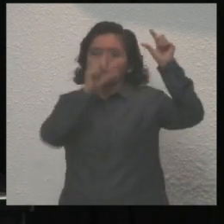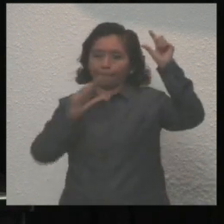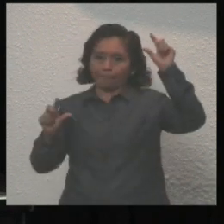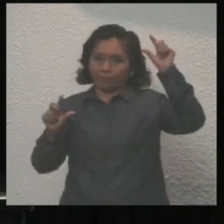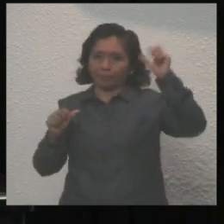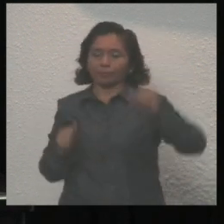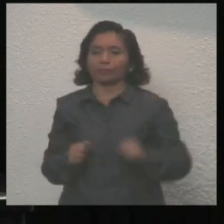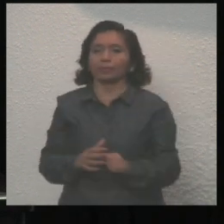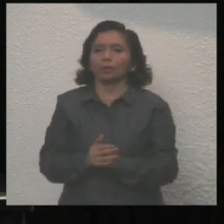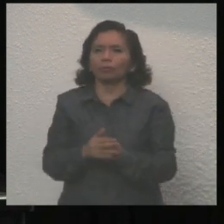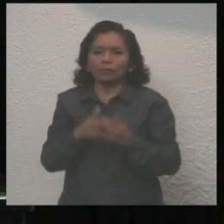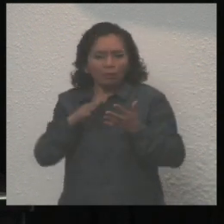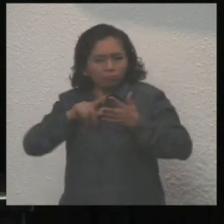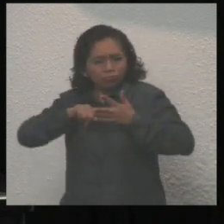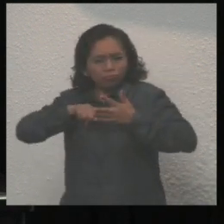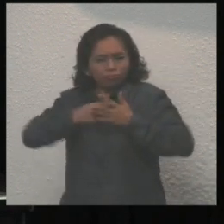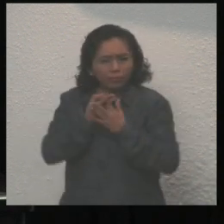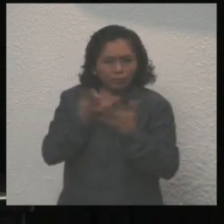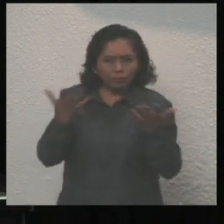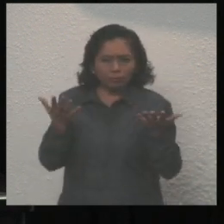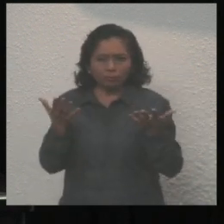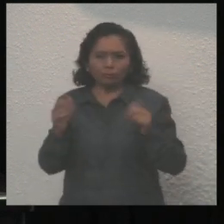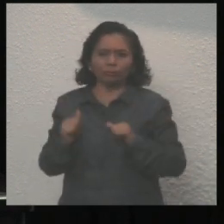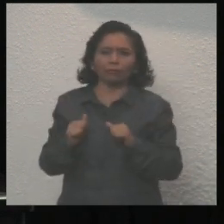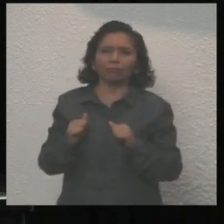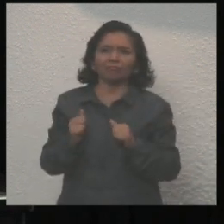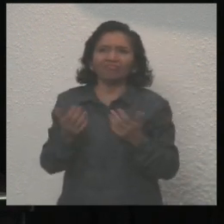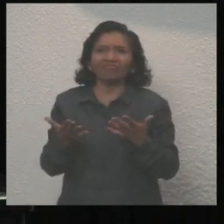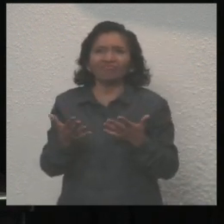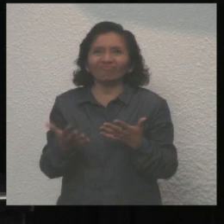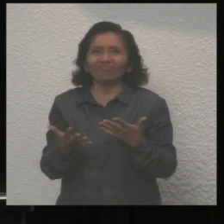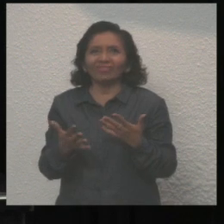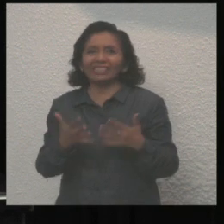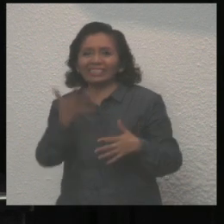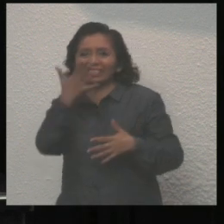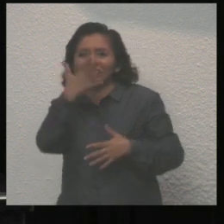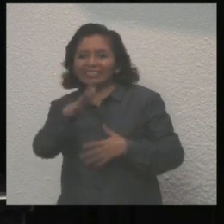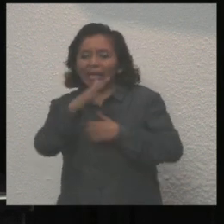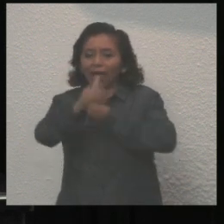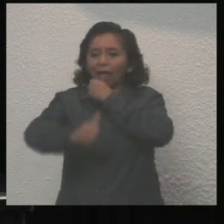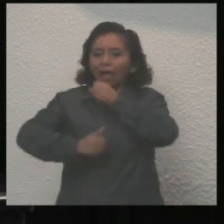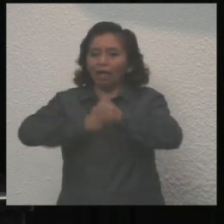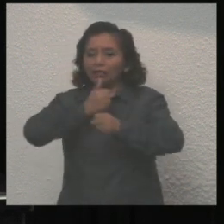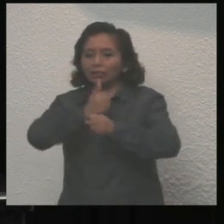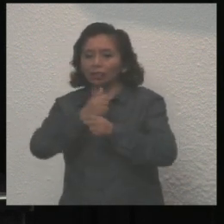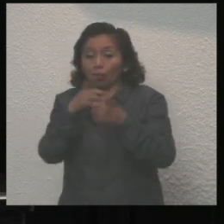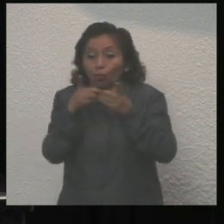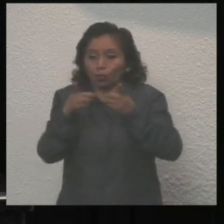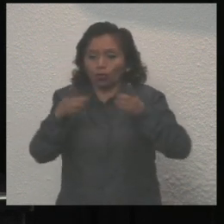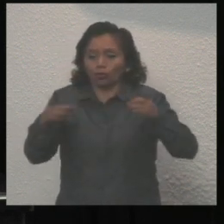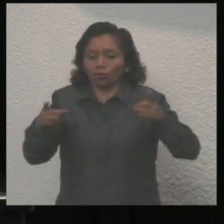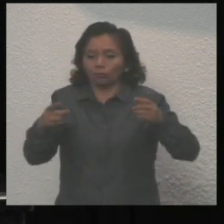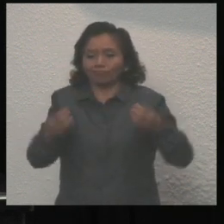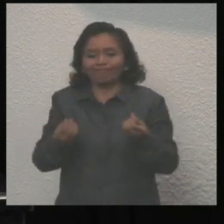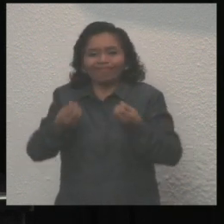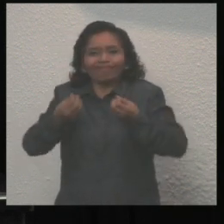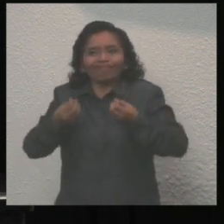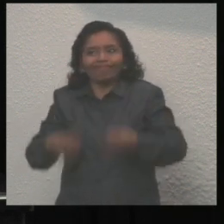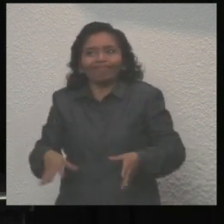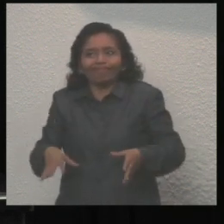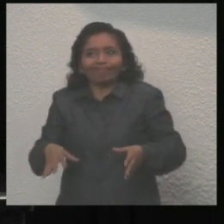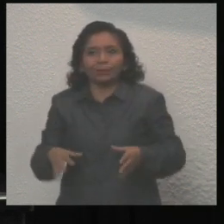región está entrando a una década perdida en todo lo que se refiere a crecimiento y desarrollo. Será